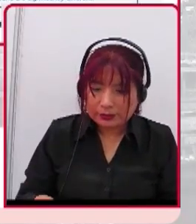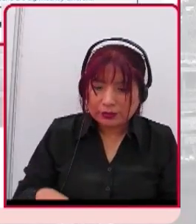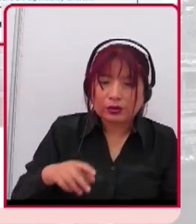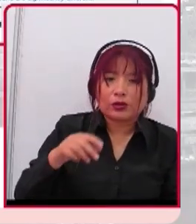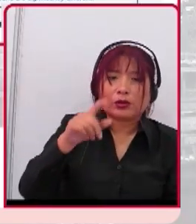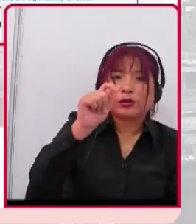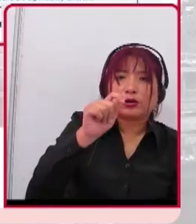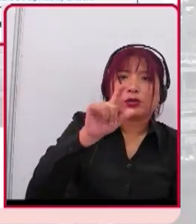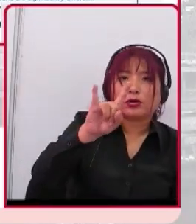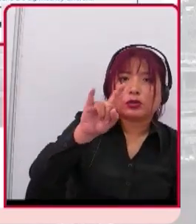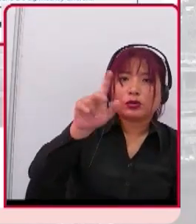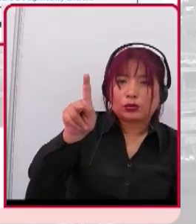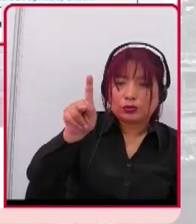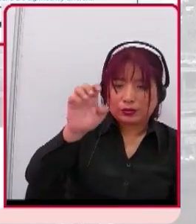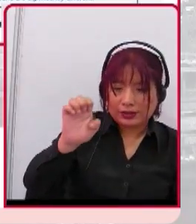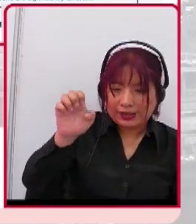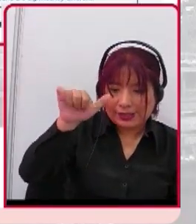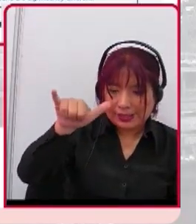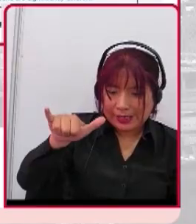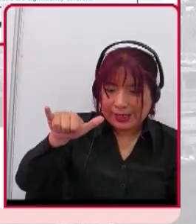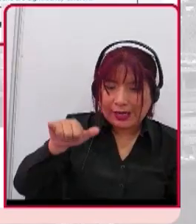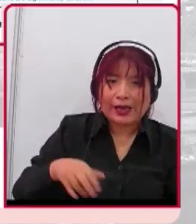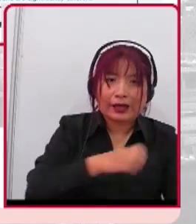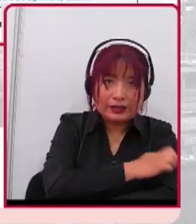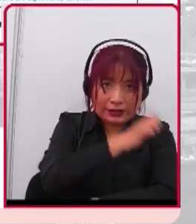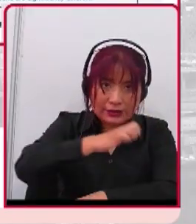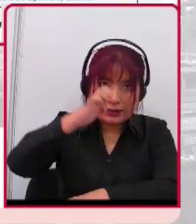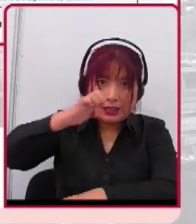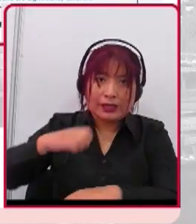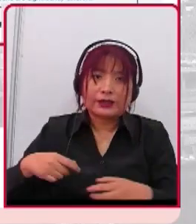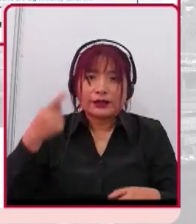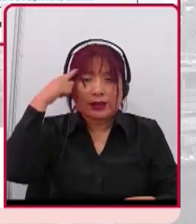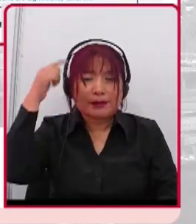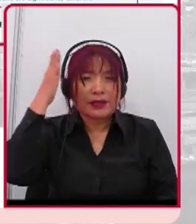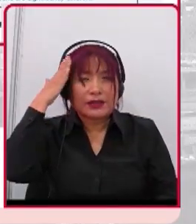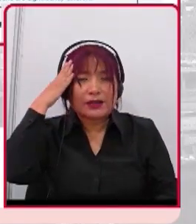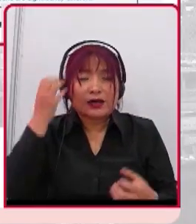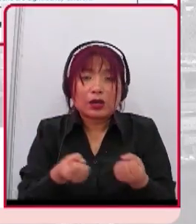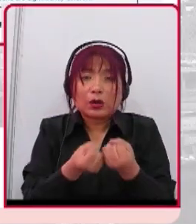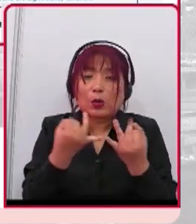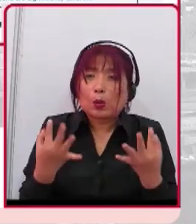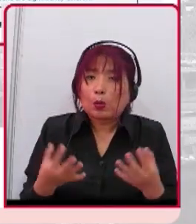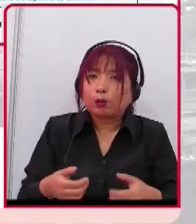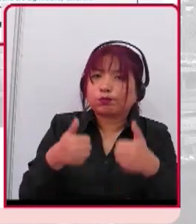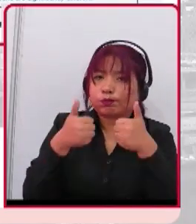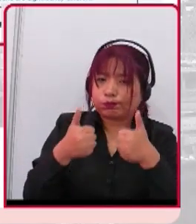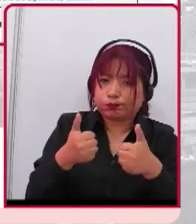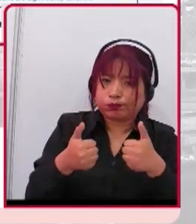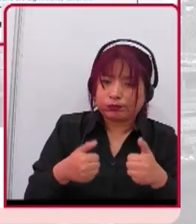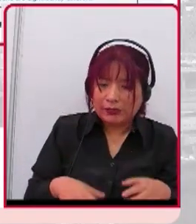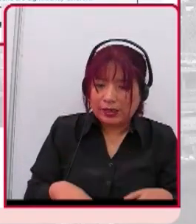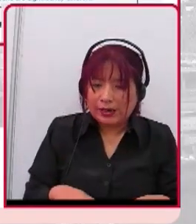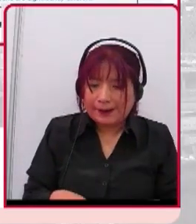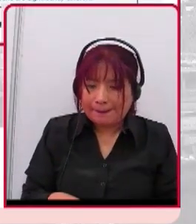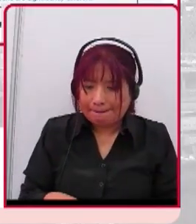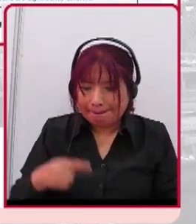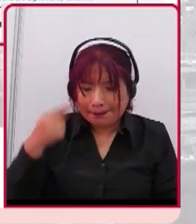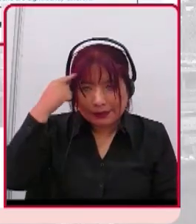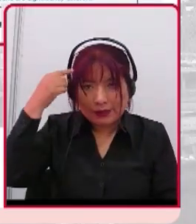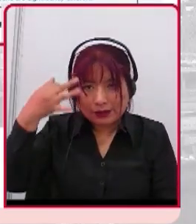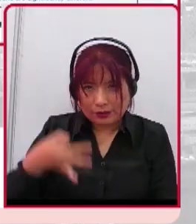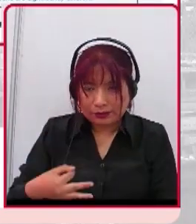un 95% de confianza. Podíamos establecer que sí existía una diferencia significativa